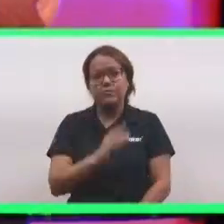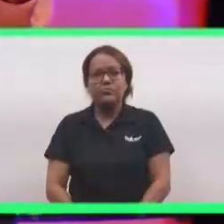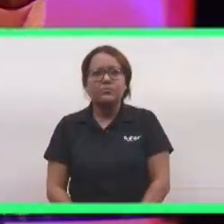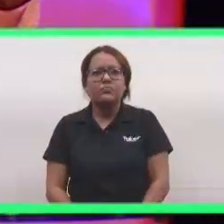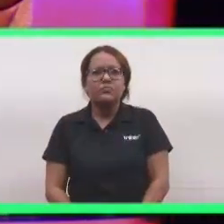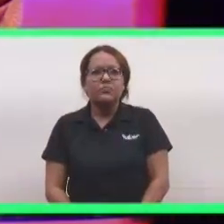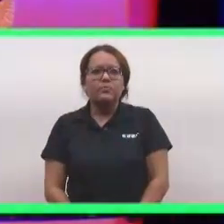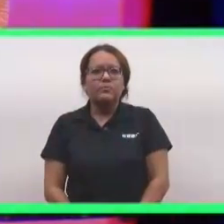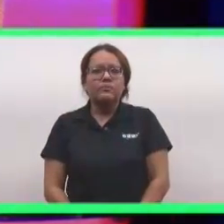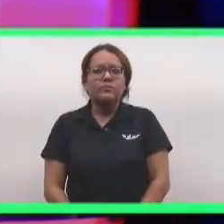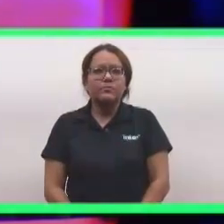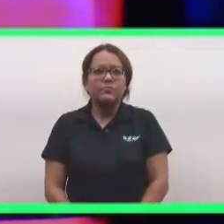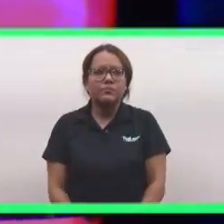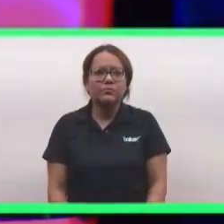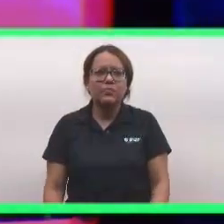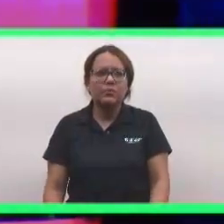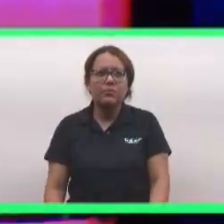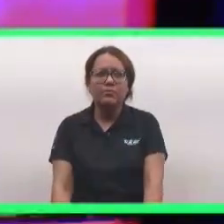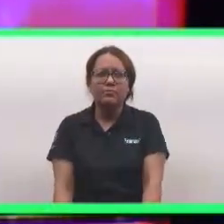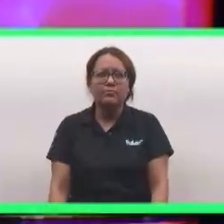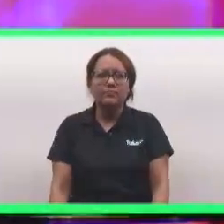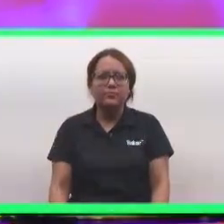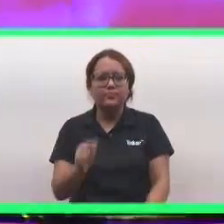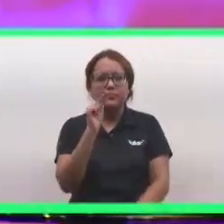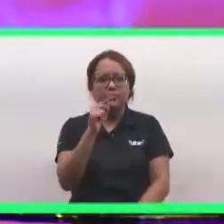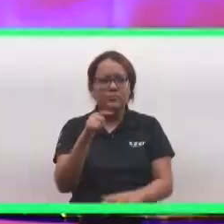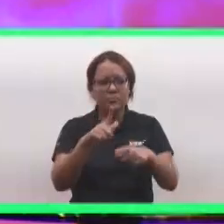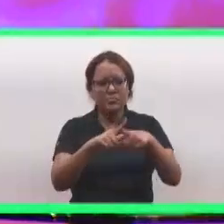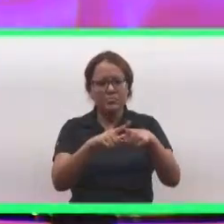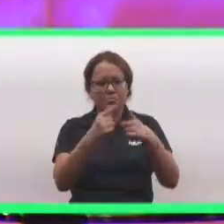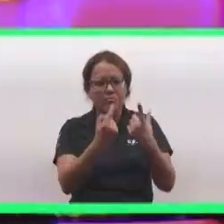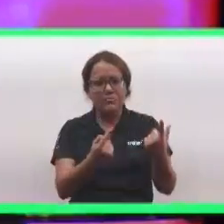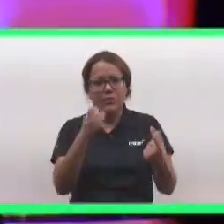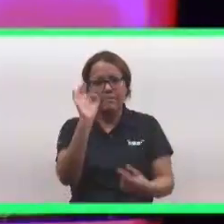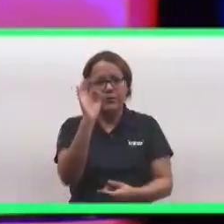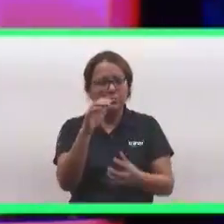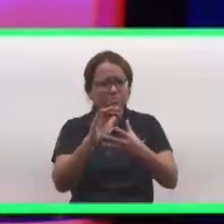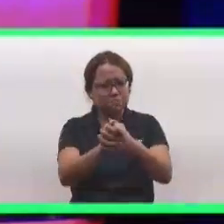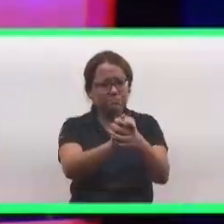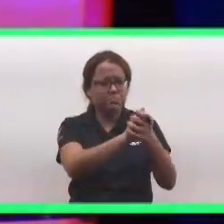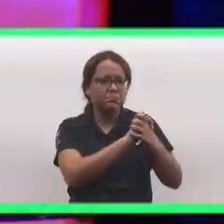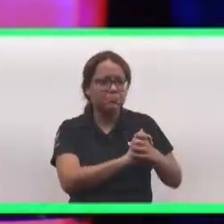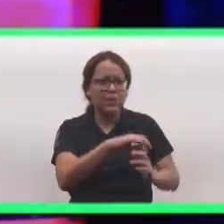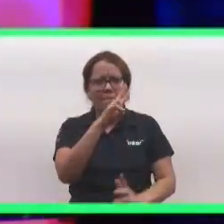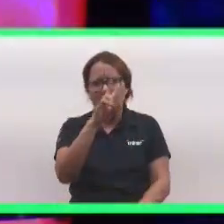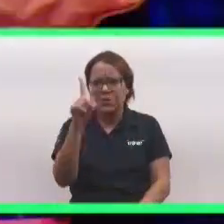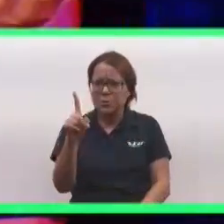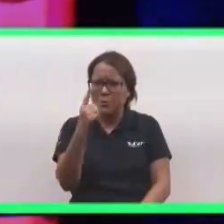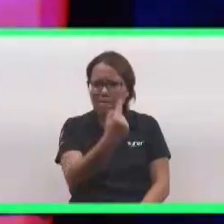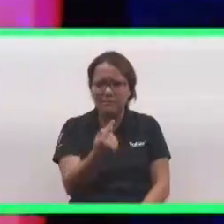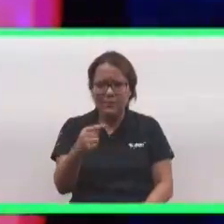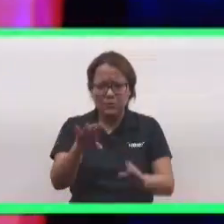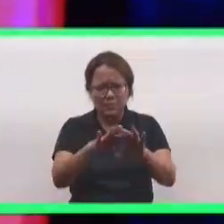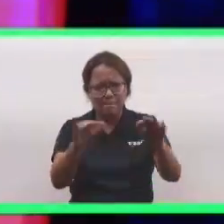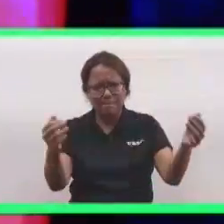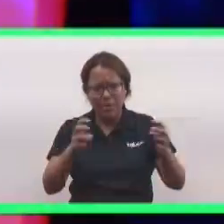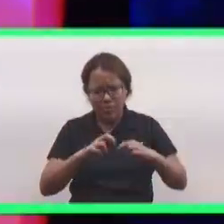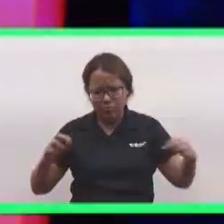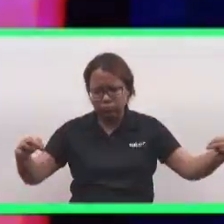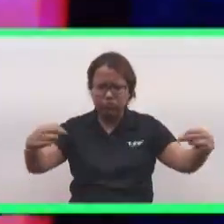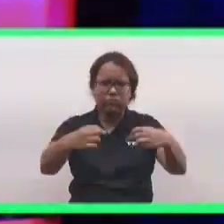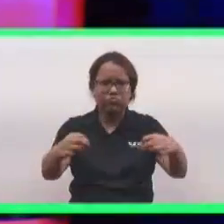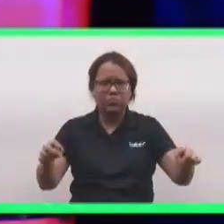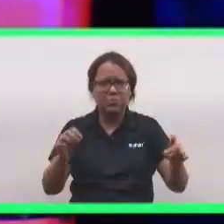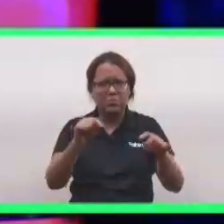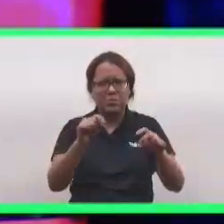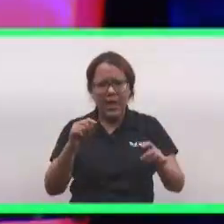una convención de hermanos de Asambleas de Dios versus Tabernáculo y Bautista, y la última noche nos sentamos 19, 21 personas en una sola mesa de tres convenciones